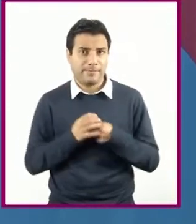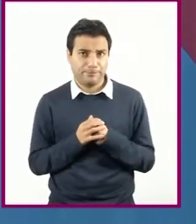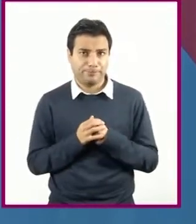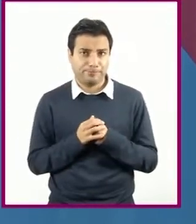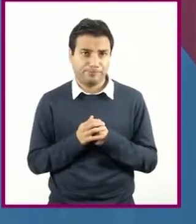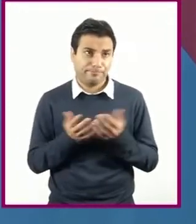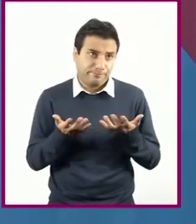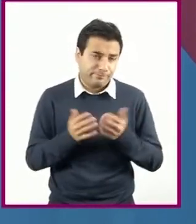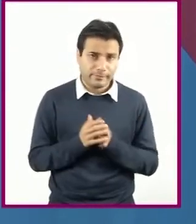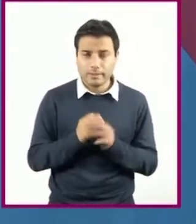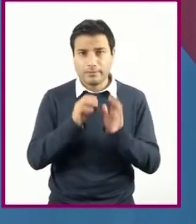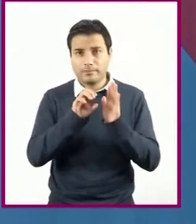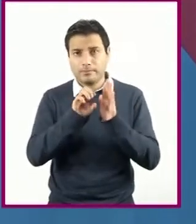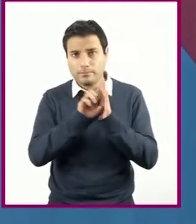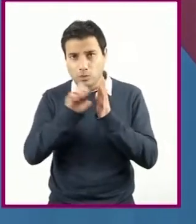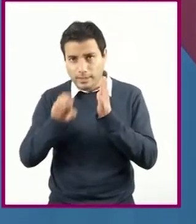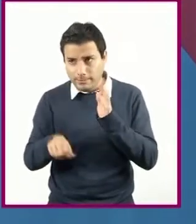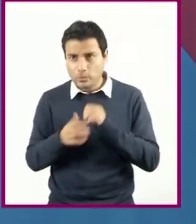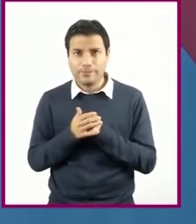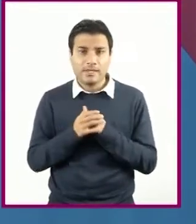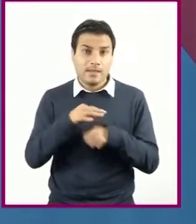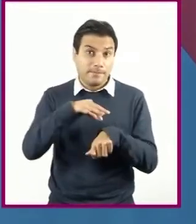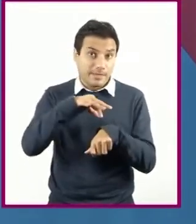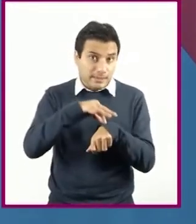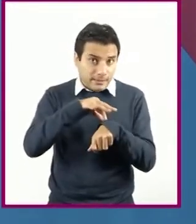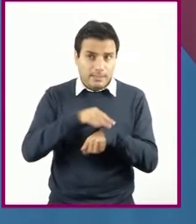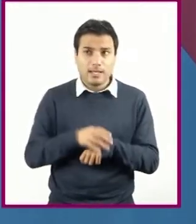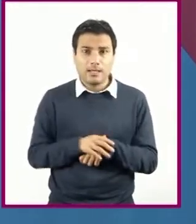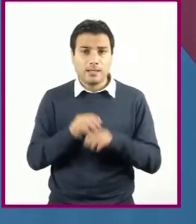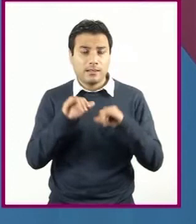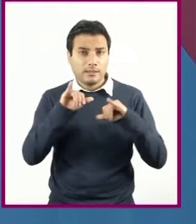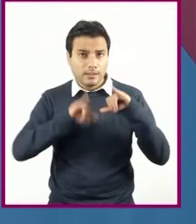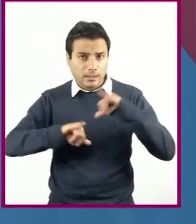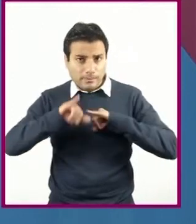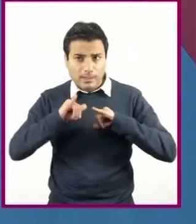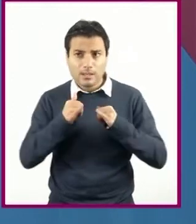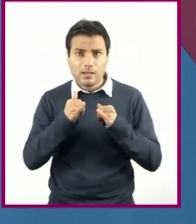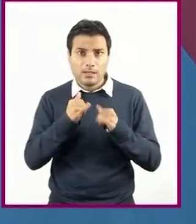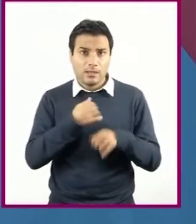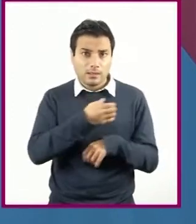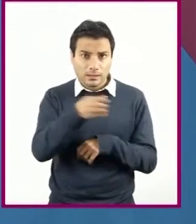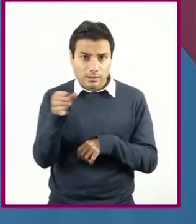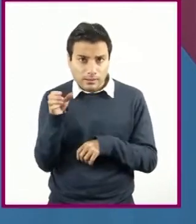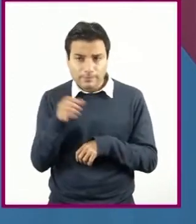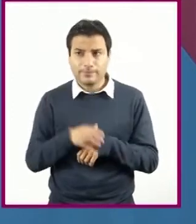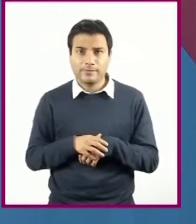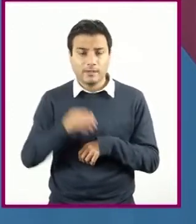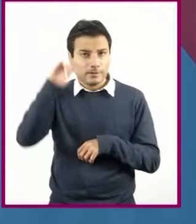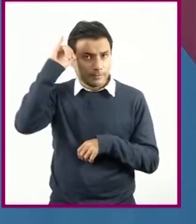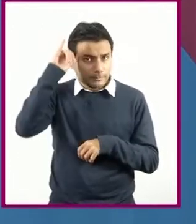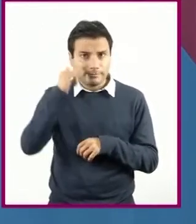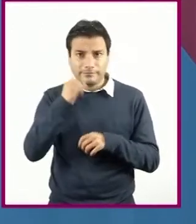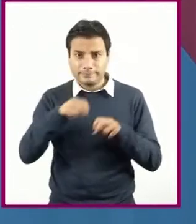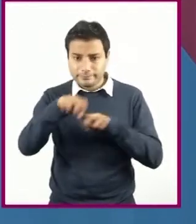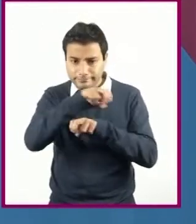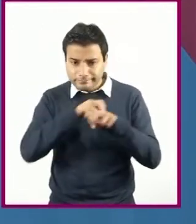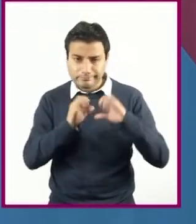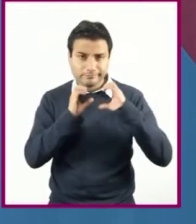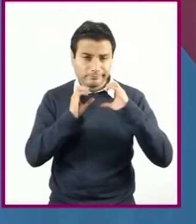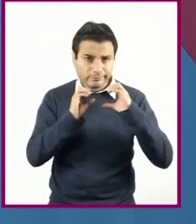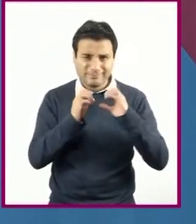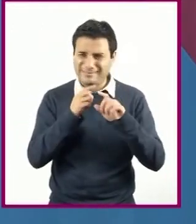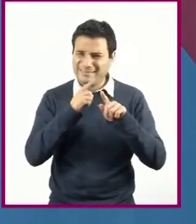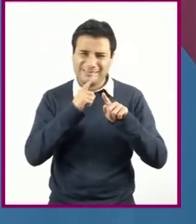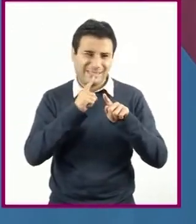ámbitos, tales como la medicina, la química, la agricultura, la ganadería, entre muchas